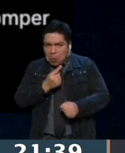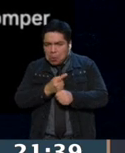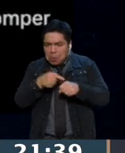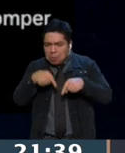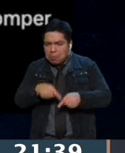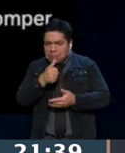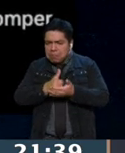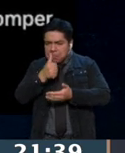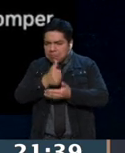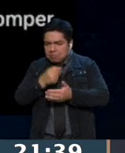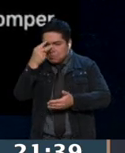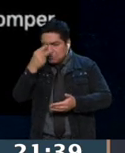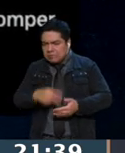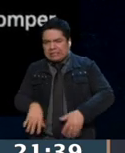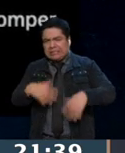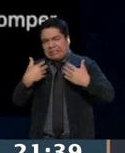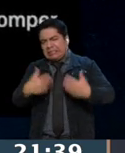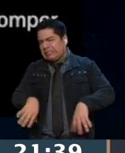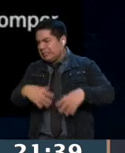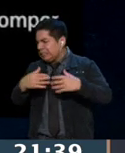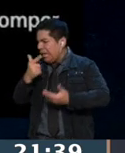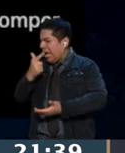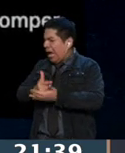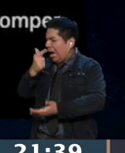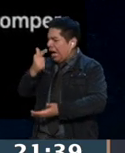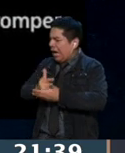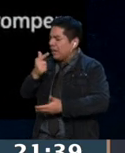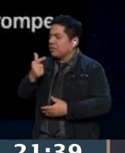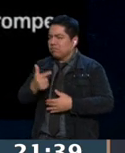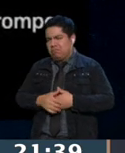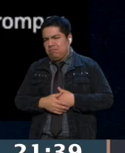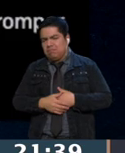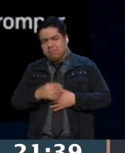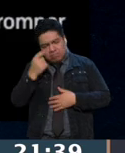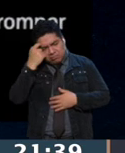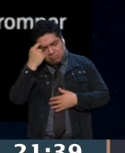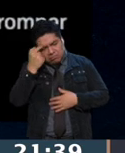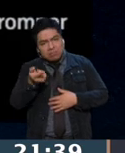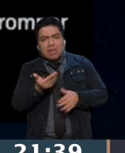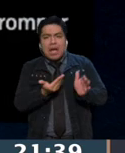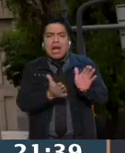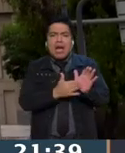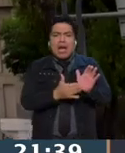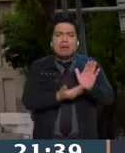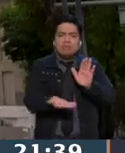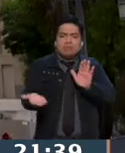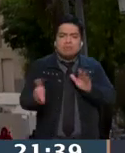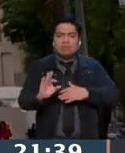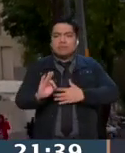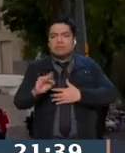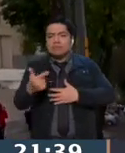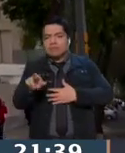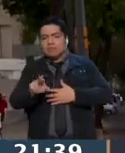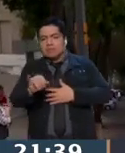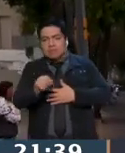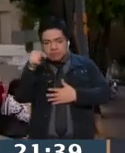México vive una crisis profunda, pero los datos reales, dados a conocer por la Fiscalía General de Justicia de la Ciudad de